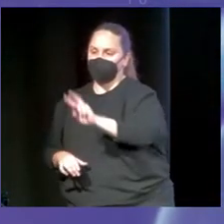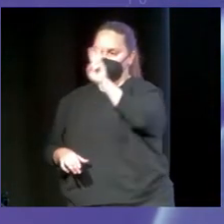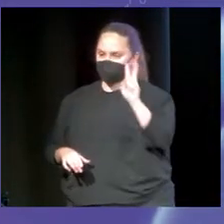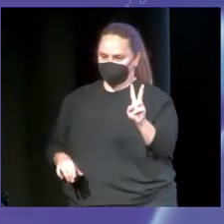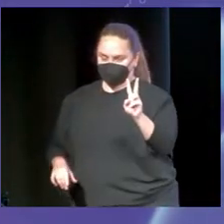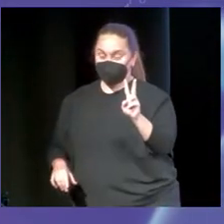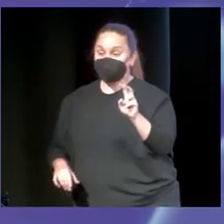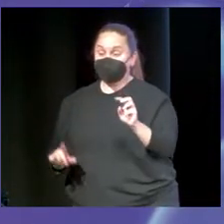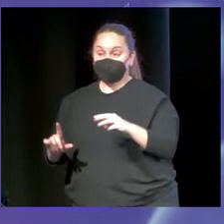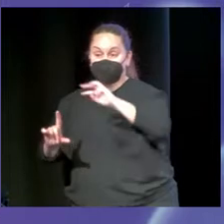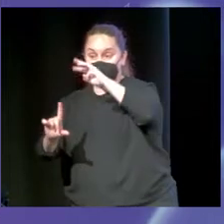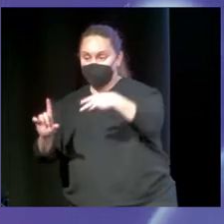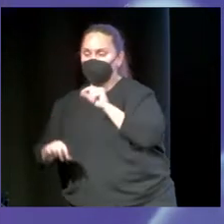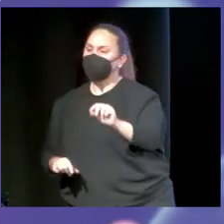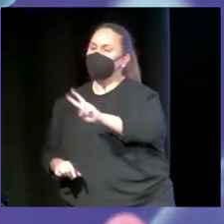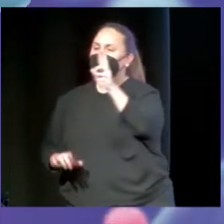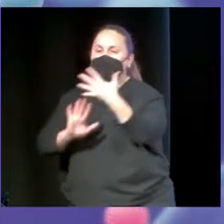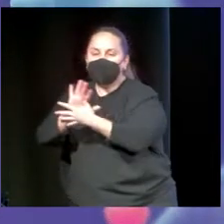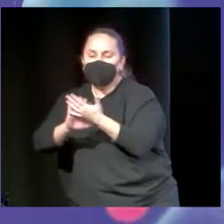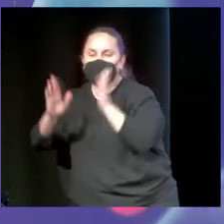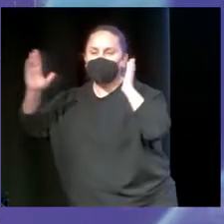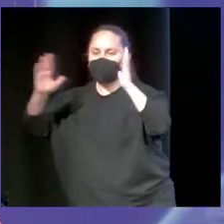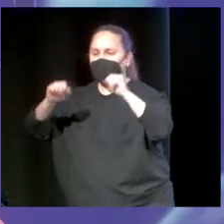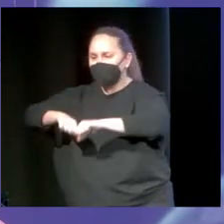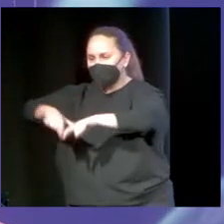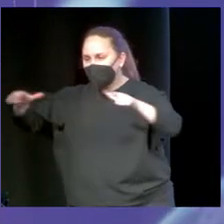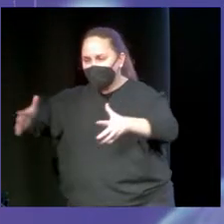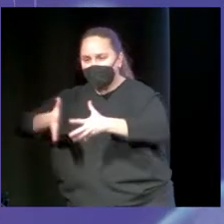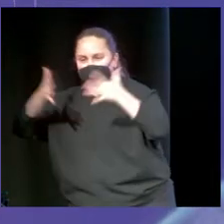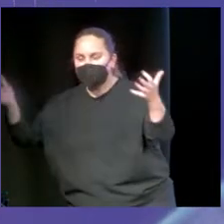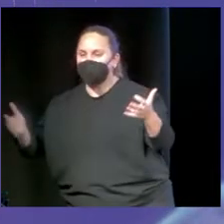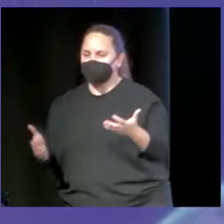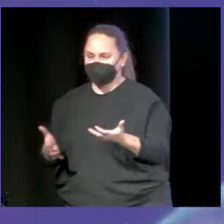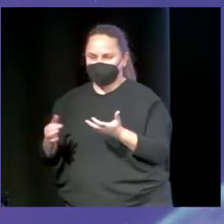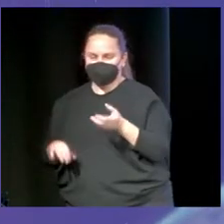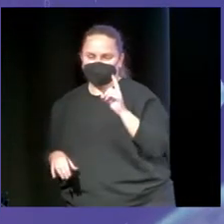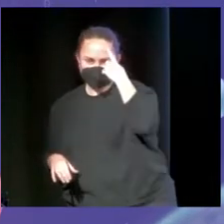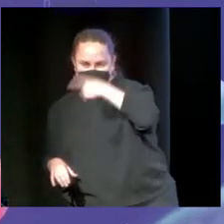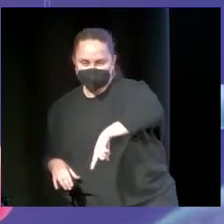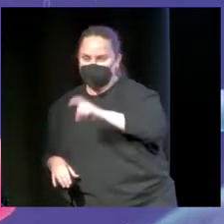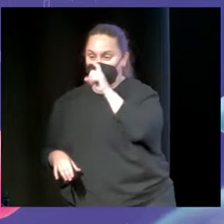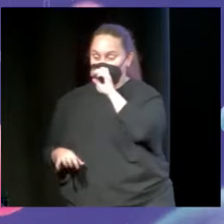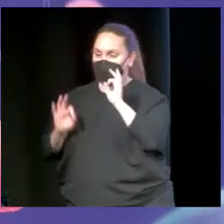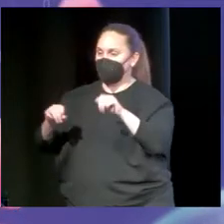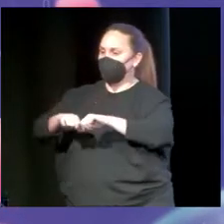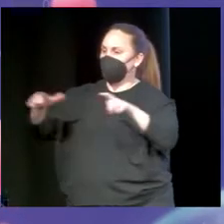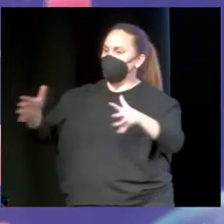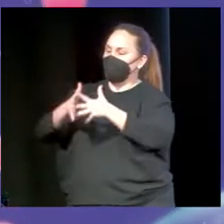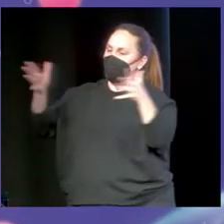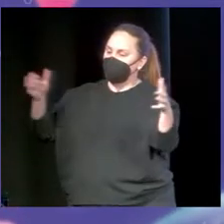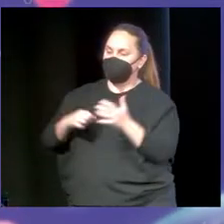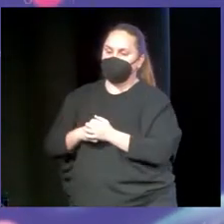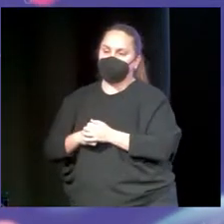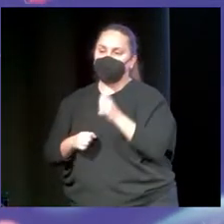cuando es la época que hablamos de las grandes plataformas es la época de las grandes plataformas es la época de lecce